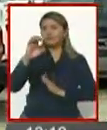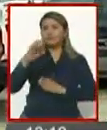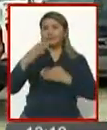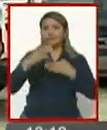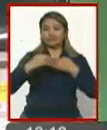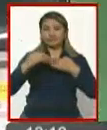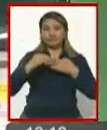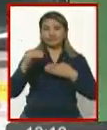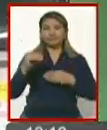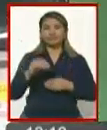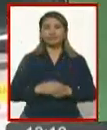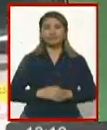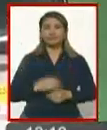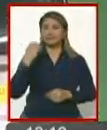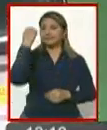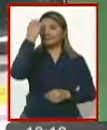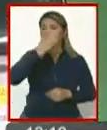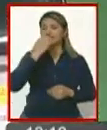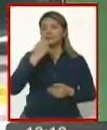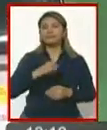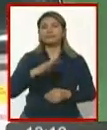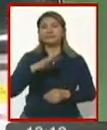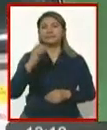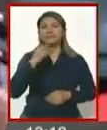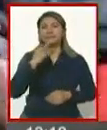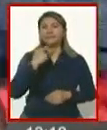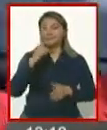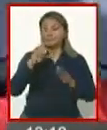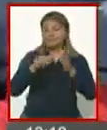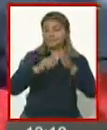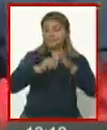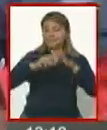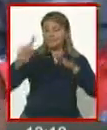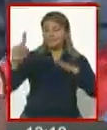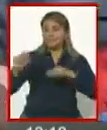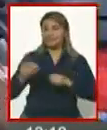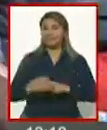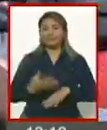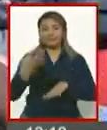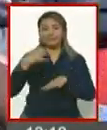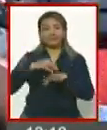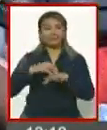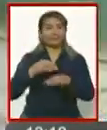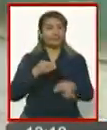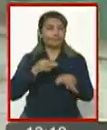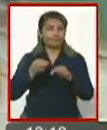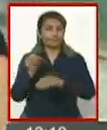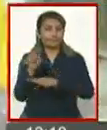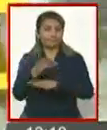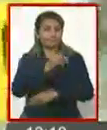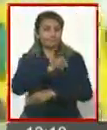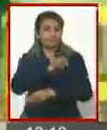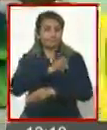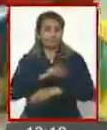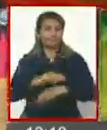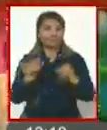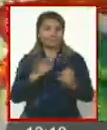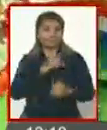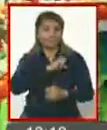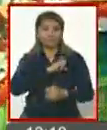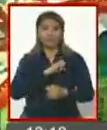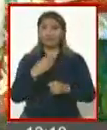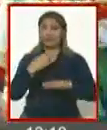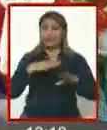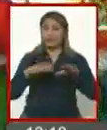más 450 euros. Posterior a este hecho se da la fuga, pone conocimiento de la policía. Ahora la policía